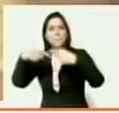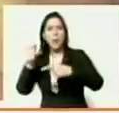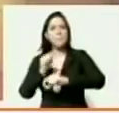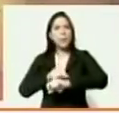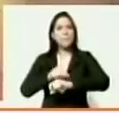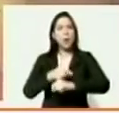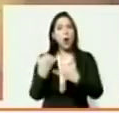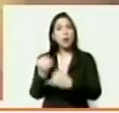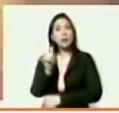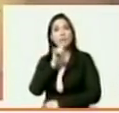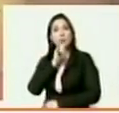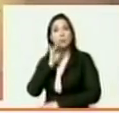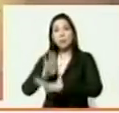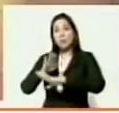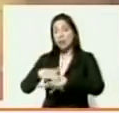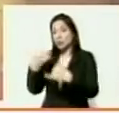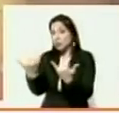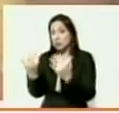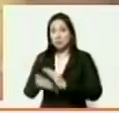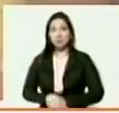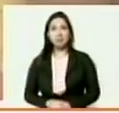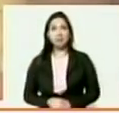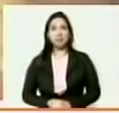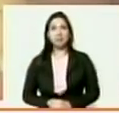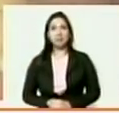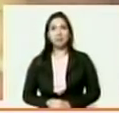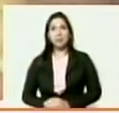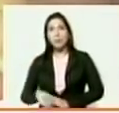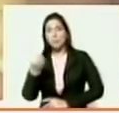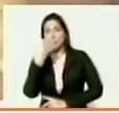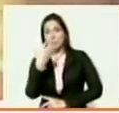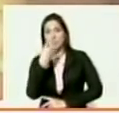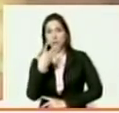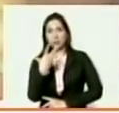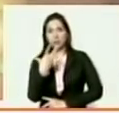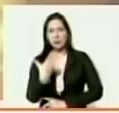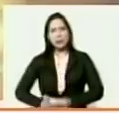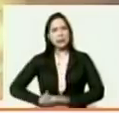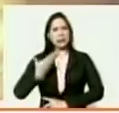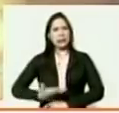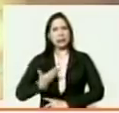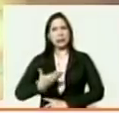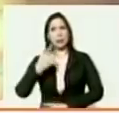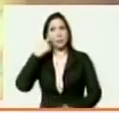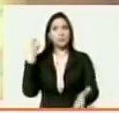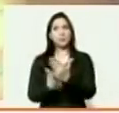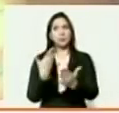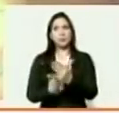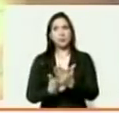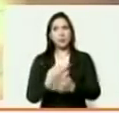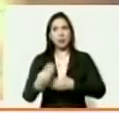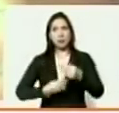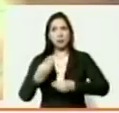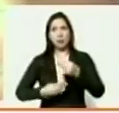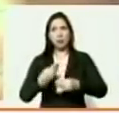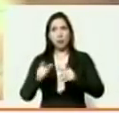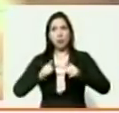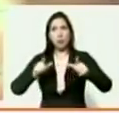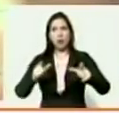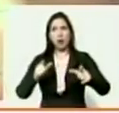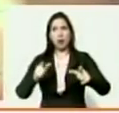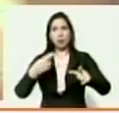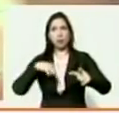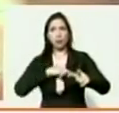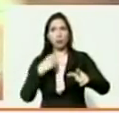puntos, hay información que se genera a esta hora exactamente alrededor del Palacio de Miraflores. Importante constatar lo que se está llevando a cabo en el lugar. Seguramente lo